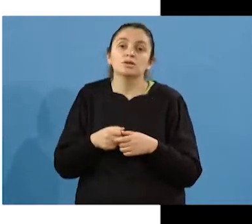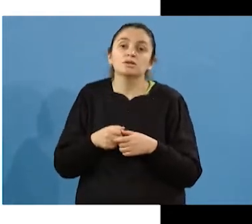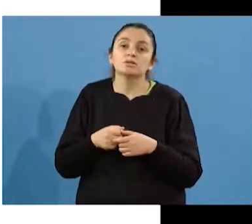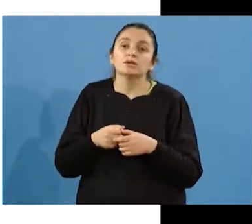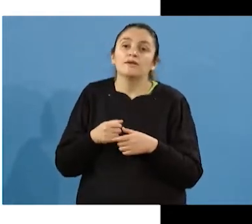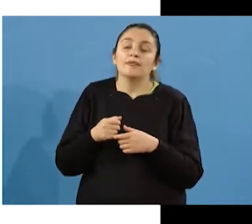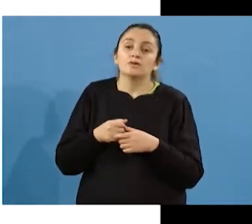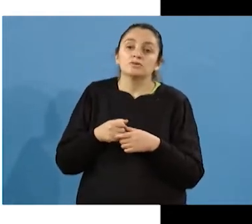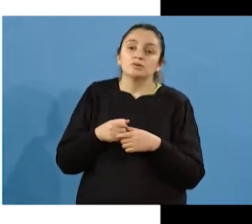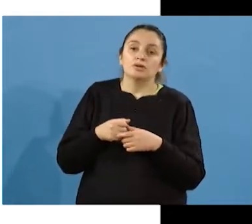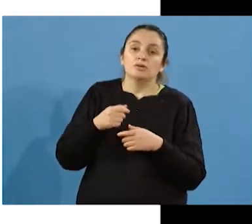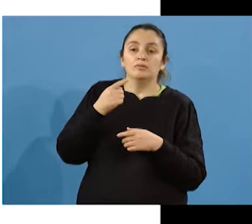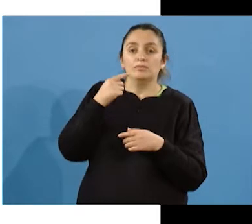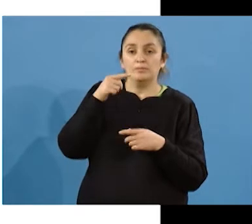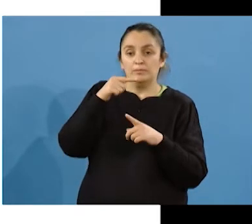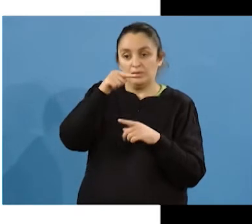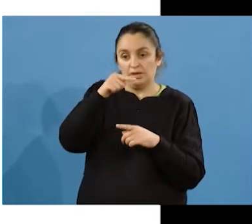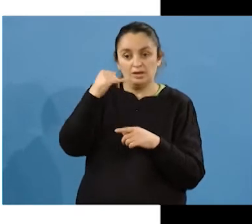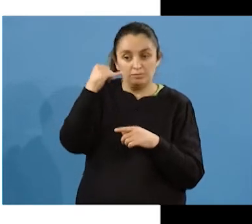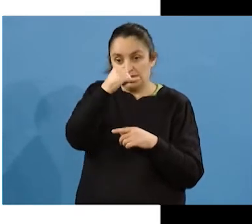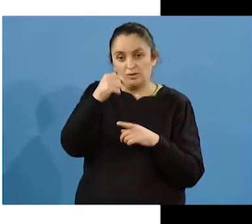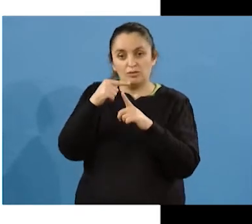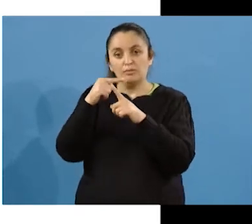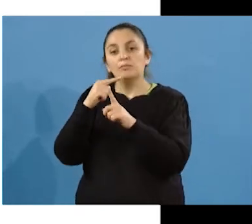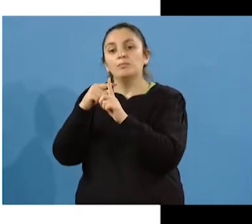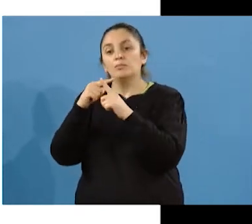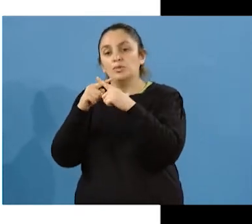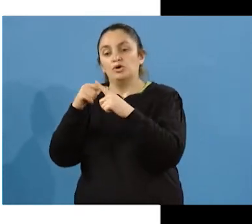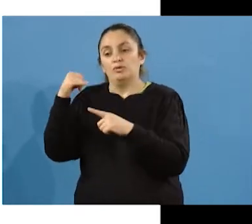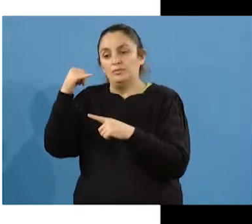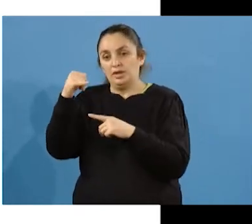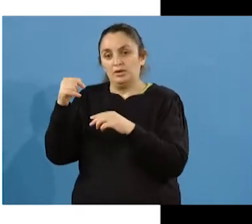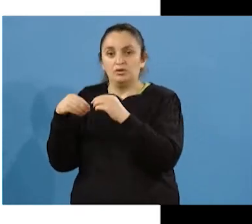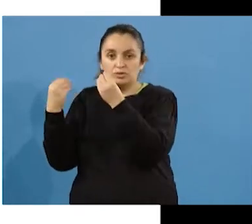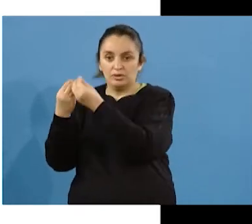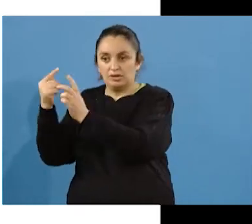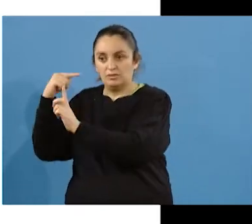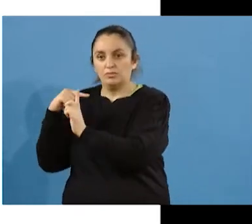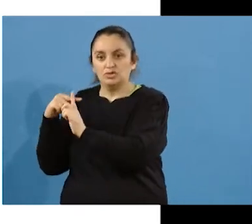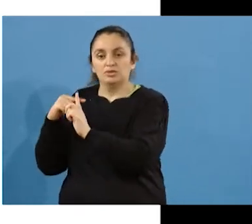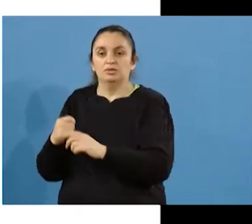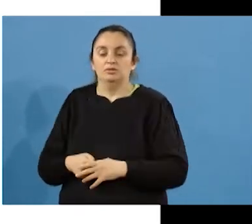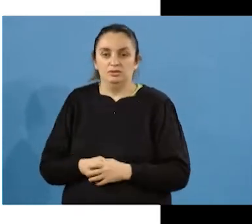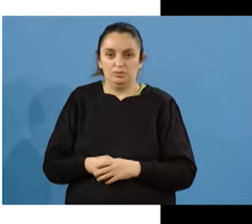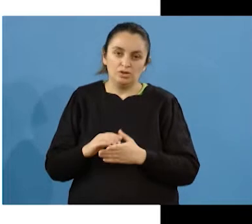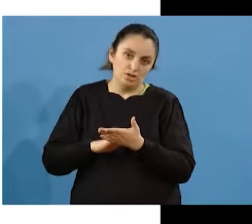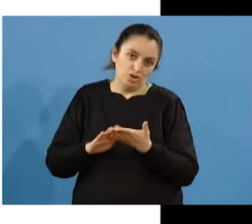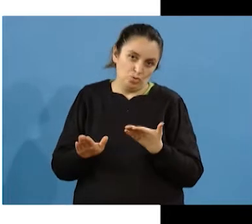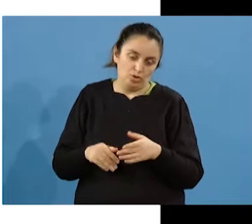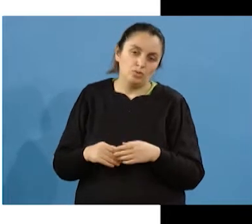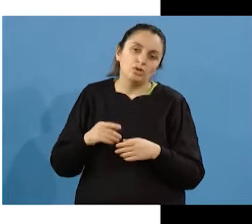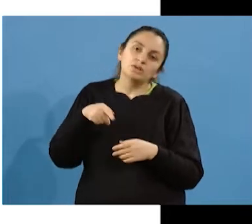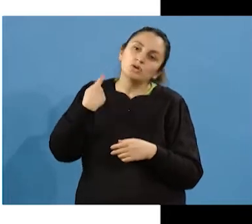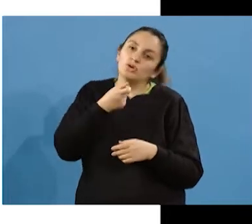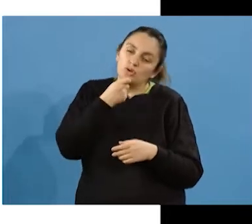signos de la multiplicación menos por menos lograba el signo de ese resultado que es 9 y así con los otros